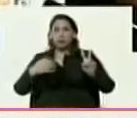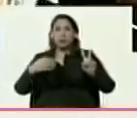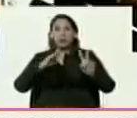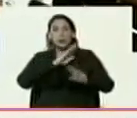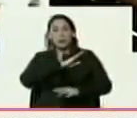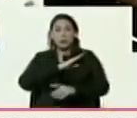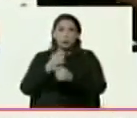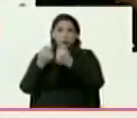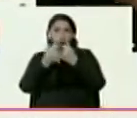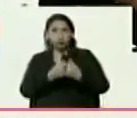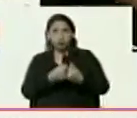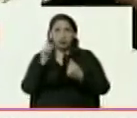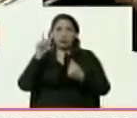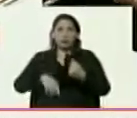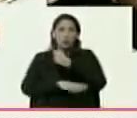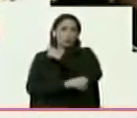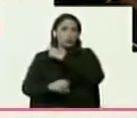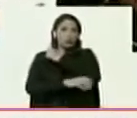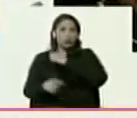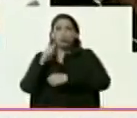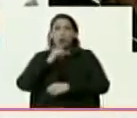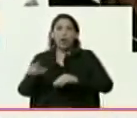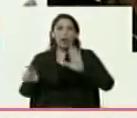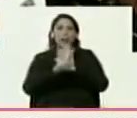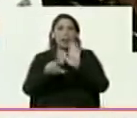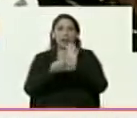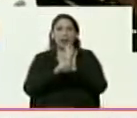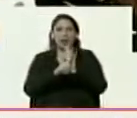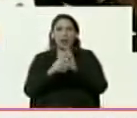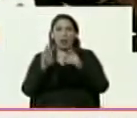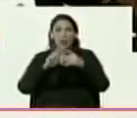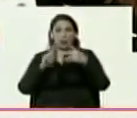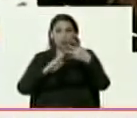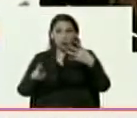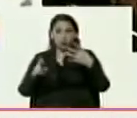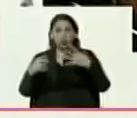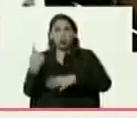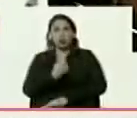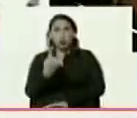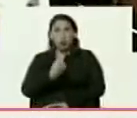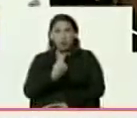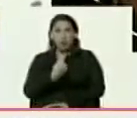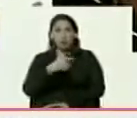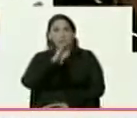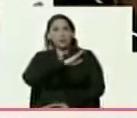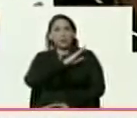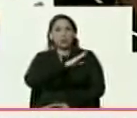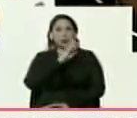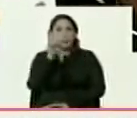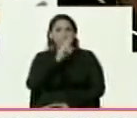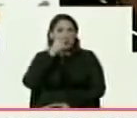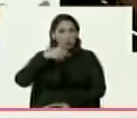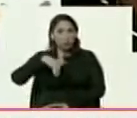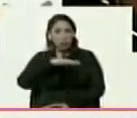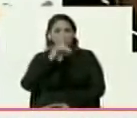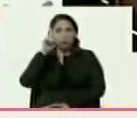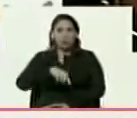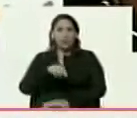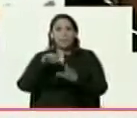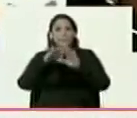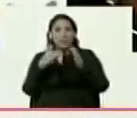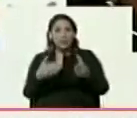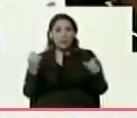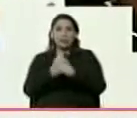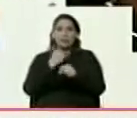la sustracción ilegal de recursos que solamente le pertenecen a las venezolanas y a los venezolanos. Y también esta mesa